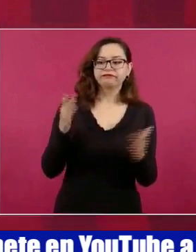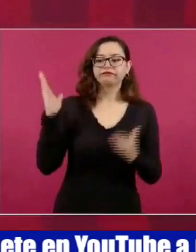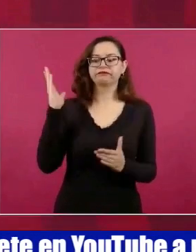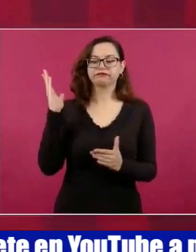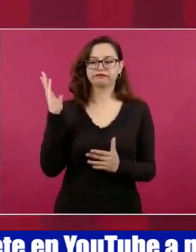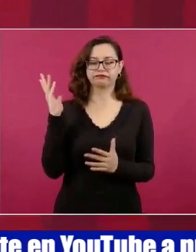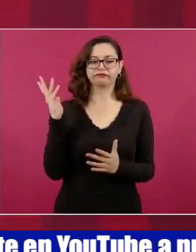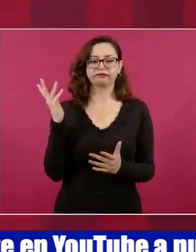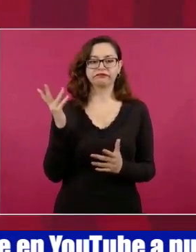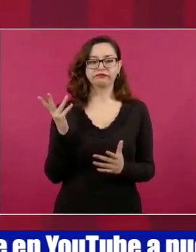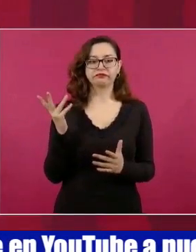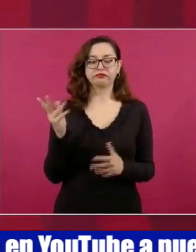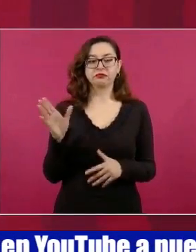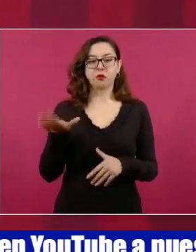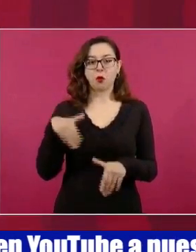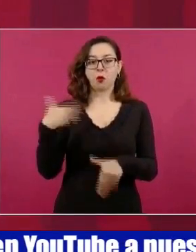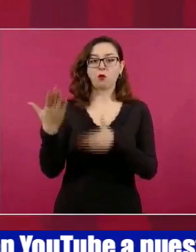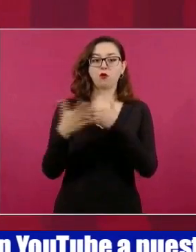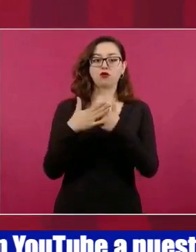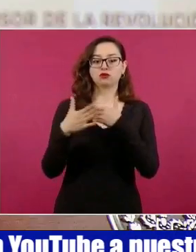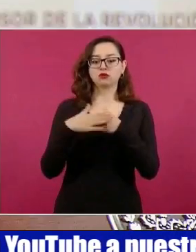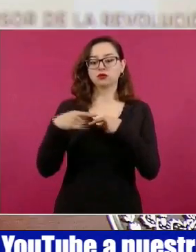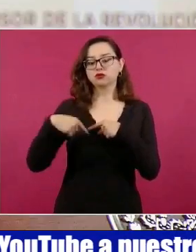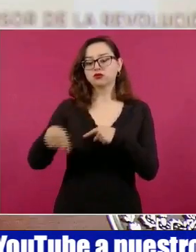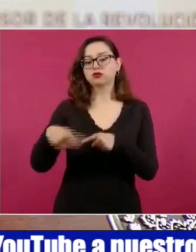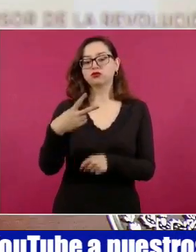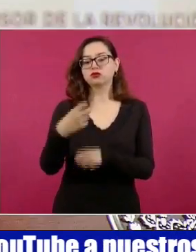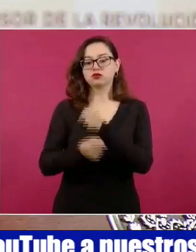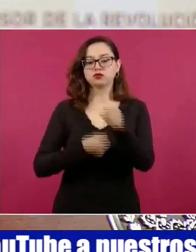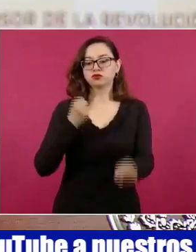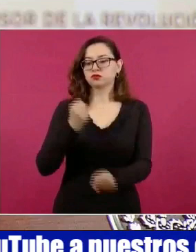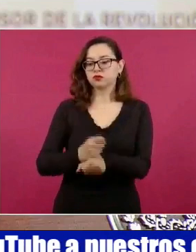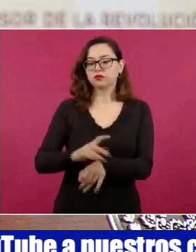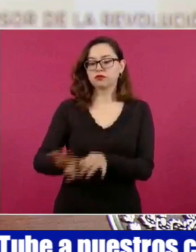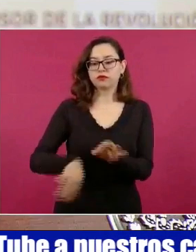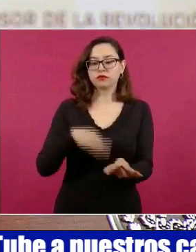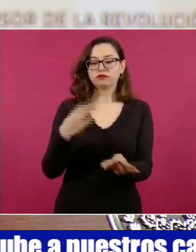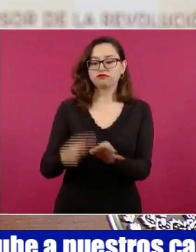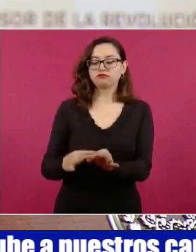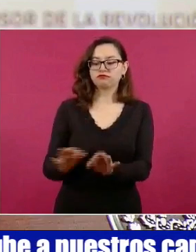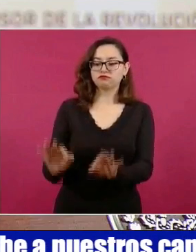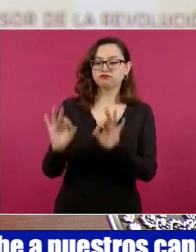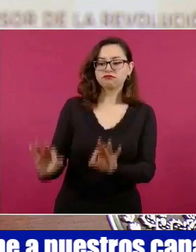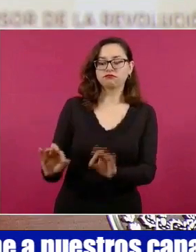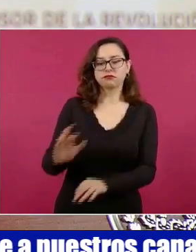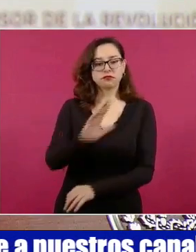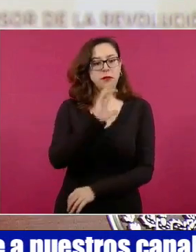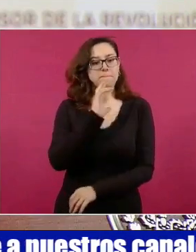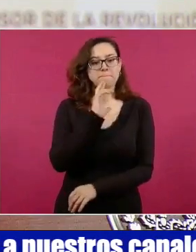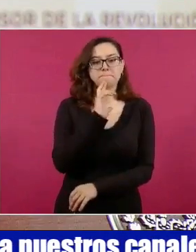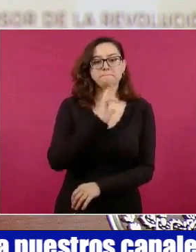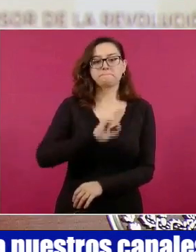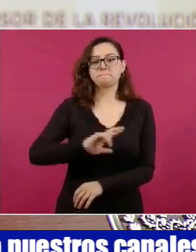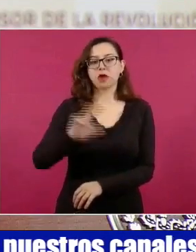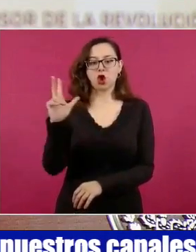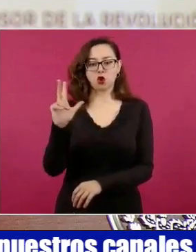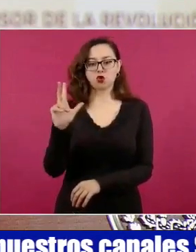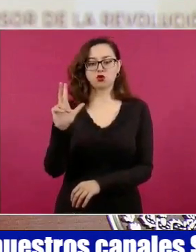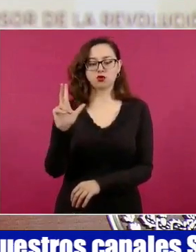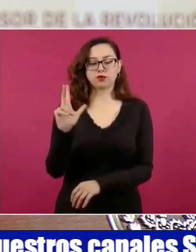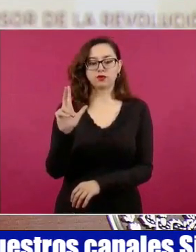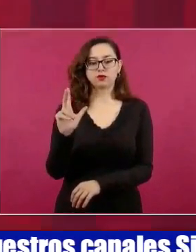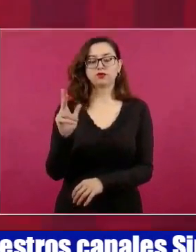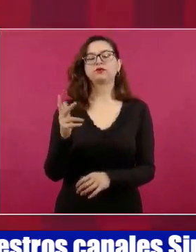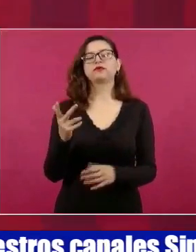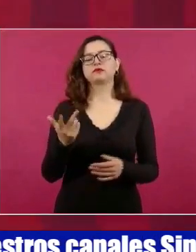plata, pues dijo que no resisten las tentaciones. De hecho, hace ratito, Ricardo Salas, aquí en Sin Censura, nuestro